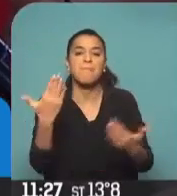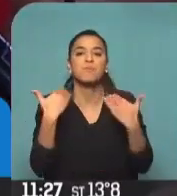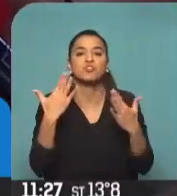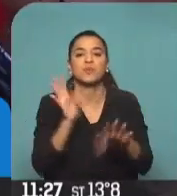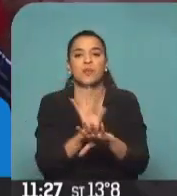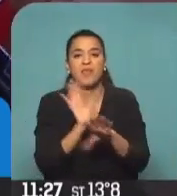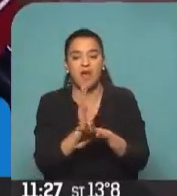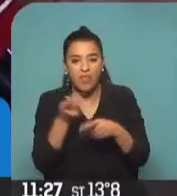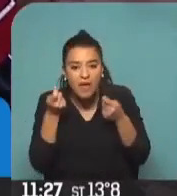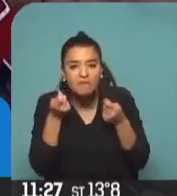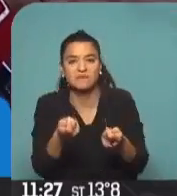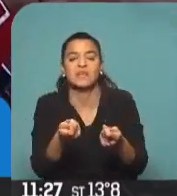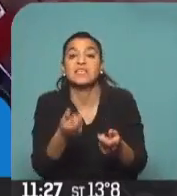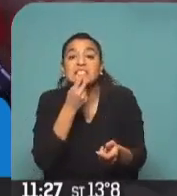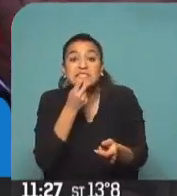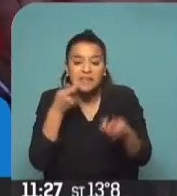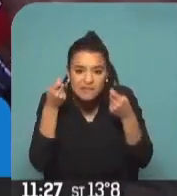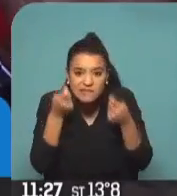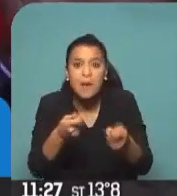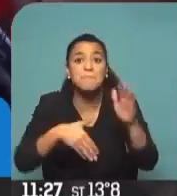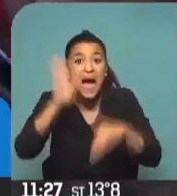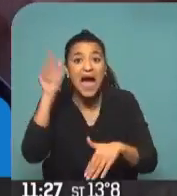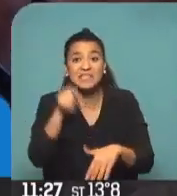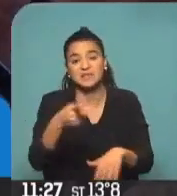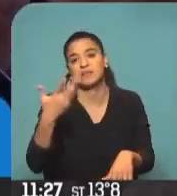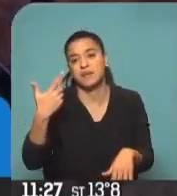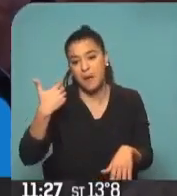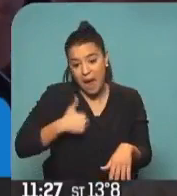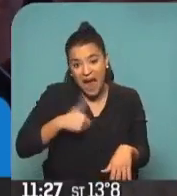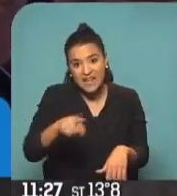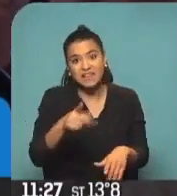tener de incidir, y que cuanto más incidan, el país que viene